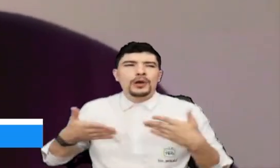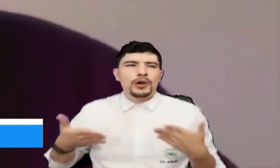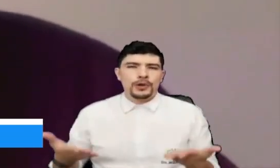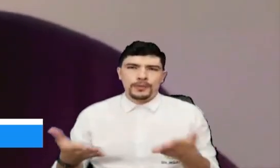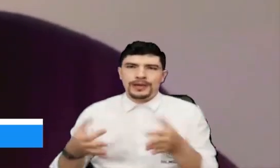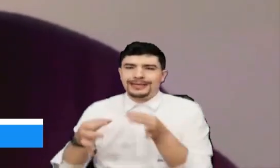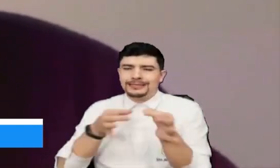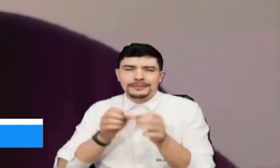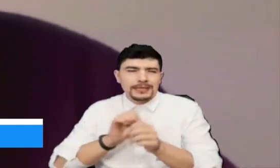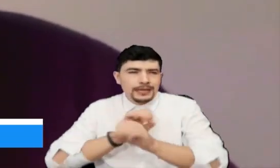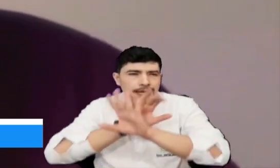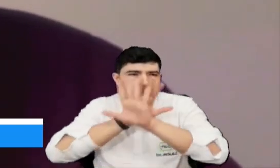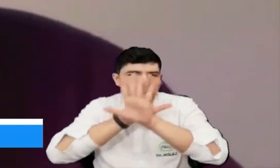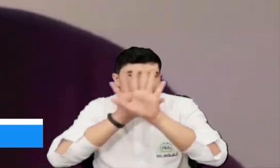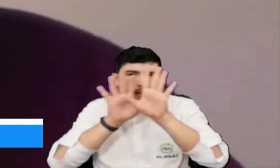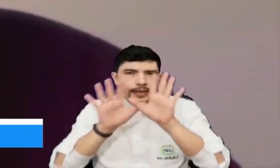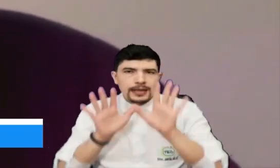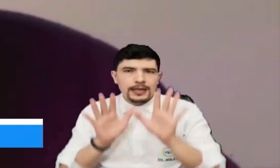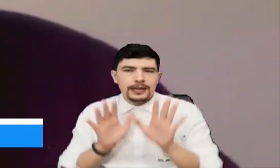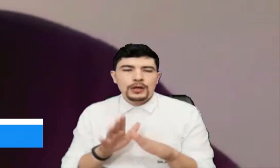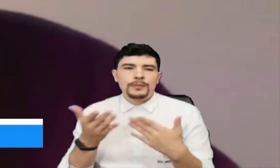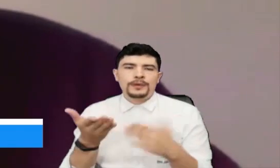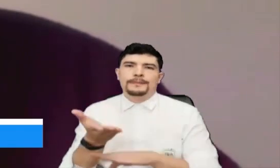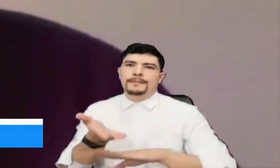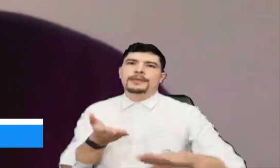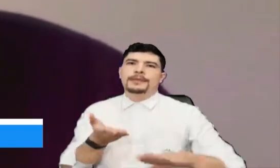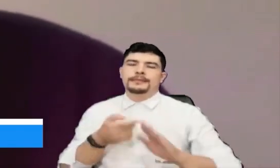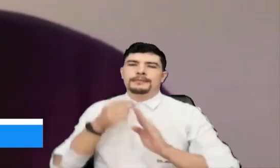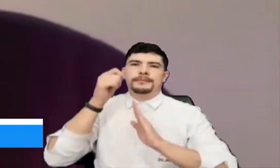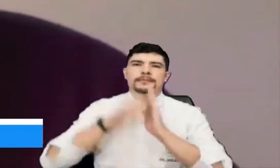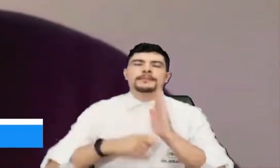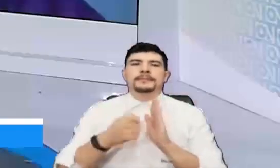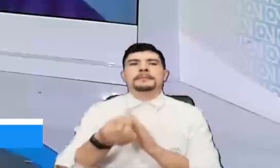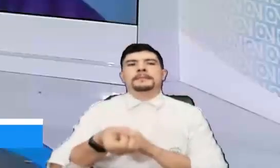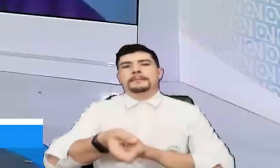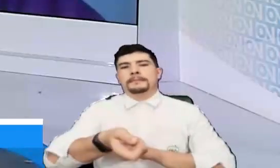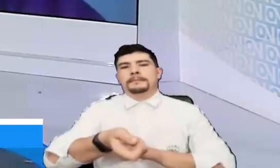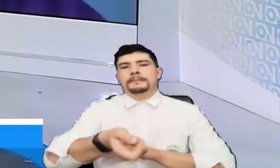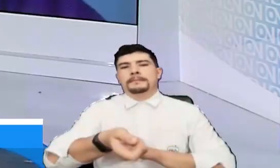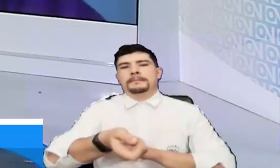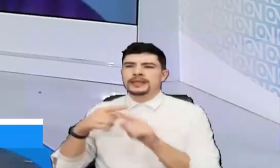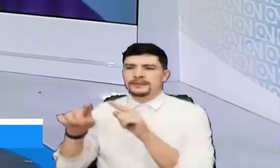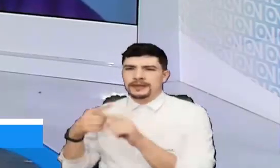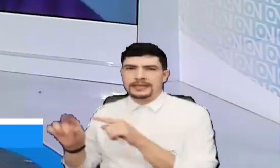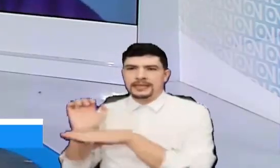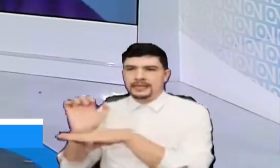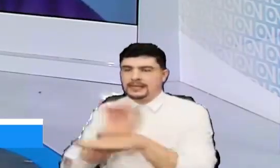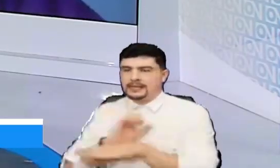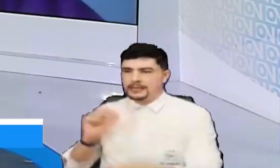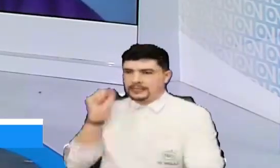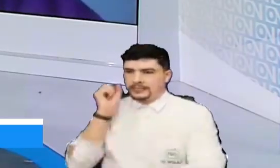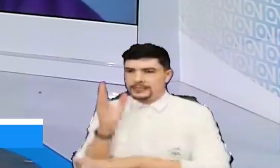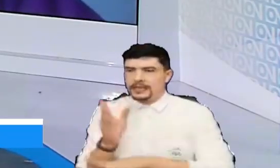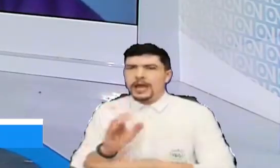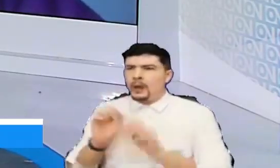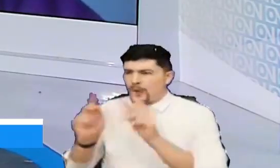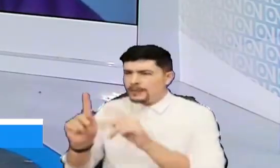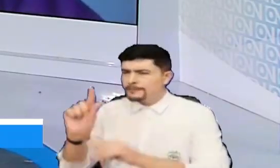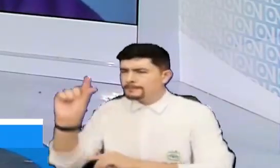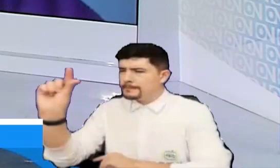del ingreso solidario a través de corresponsales bancarios. Subdirector, no una pregunta. Usted habla, por ejemplo,